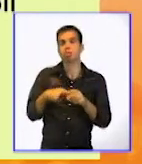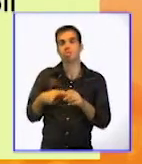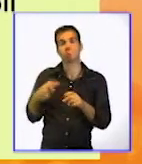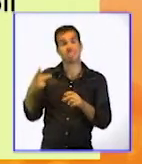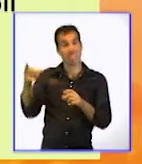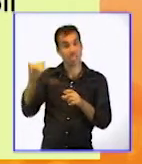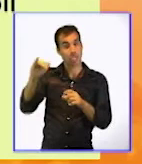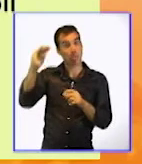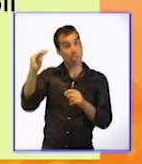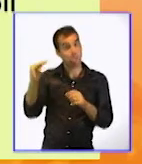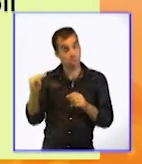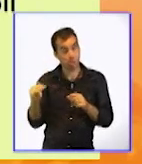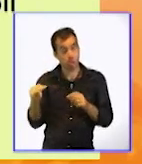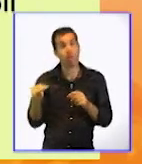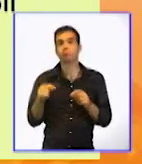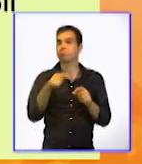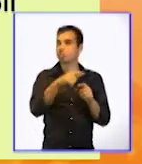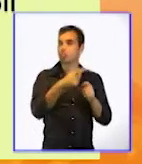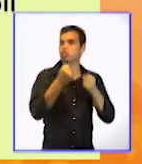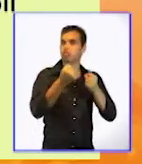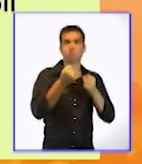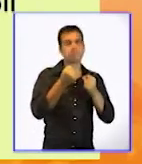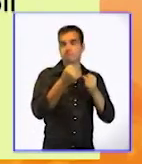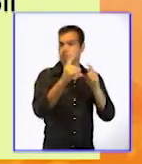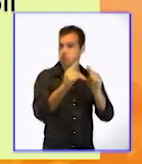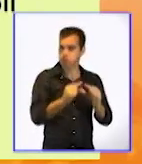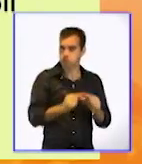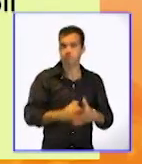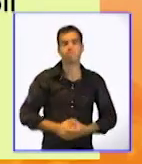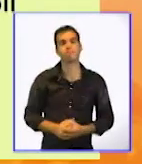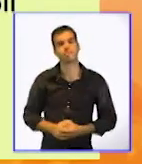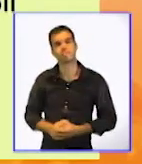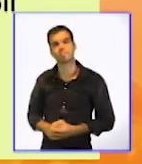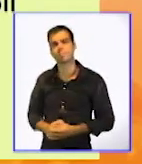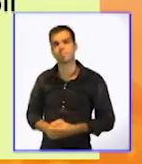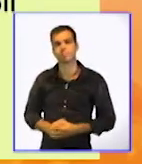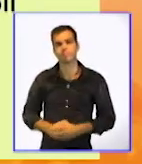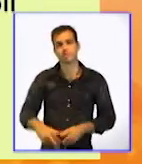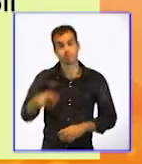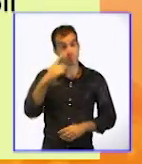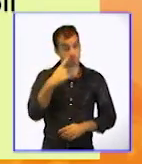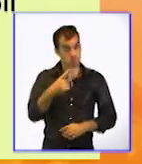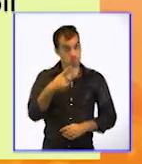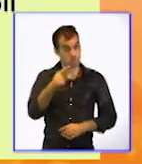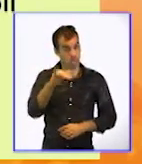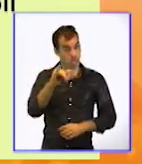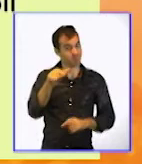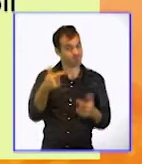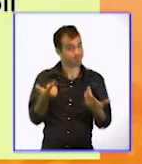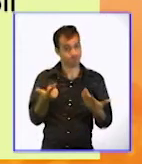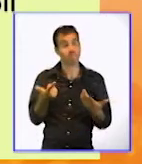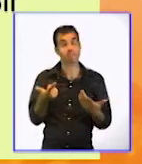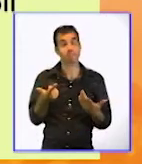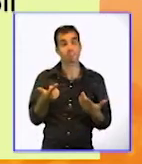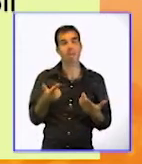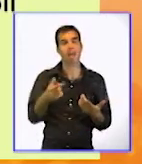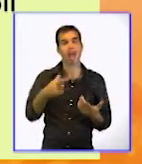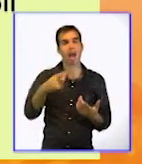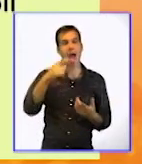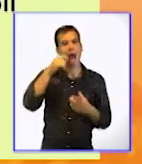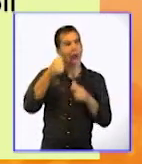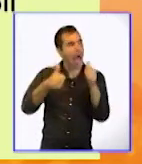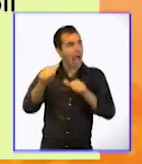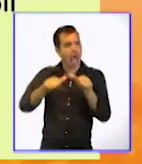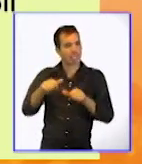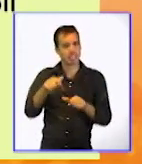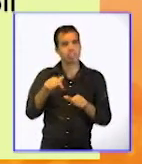menos soluble o menos fuerte. Ahí vemos un ejemplo de la KI del ácido nitroso y de